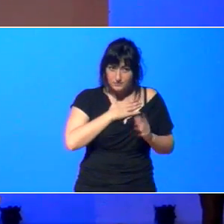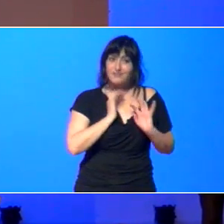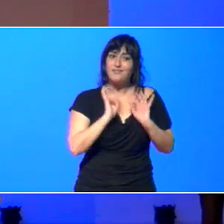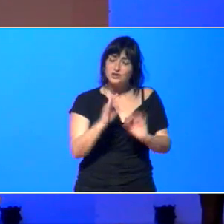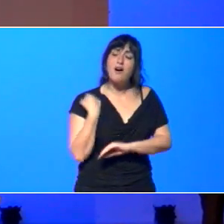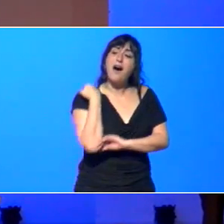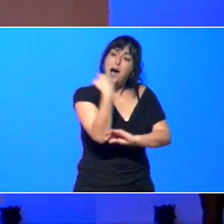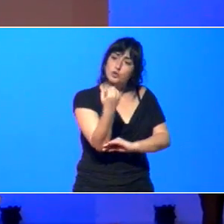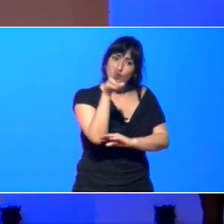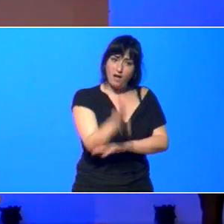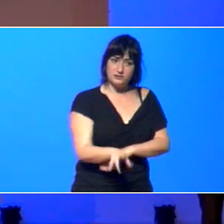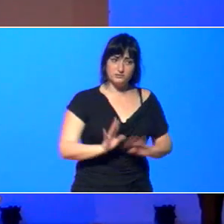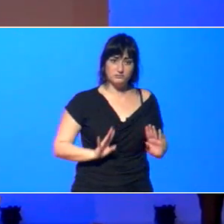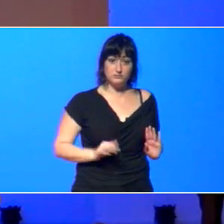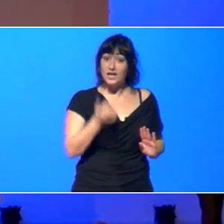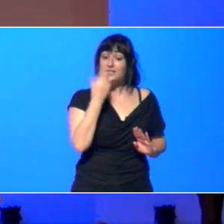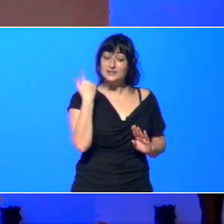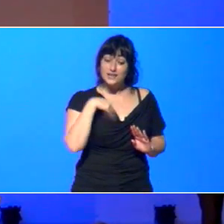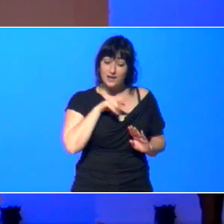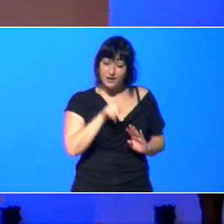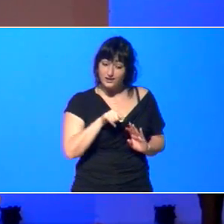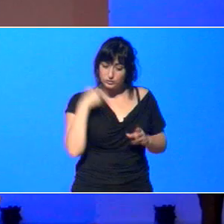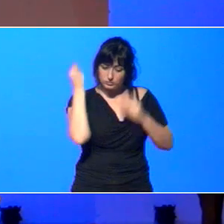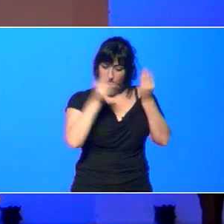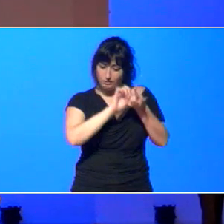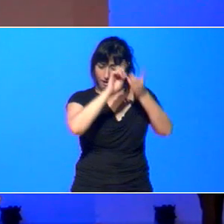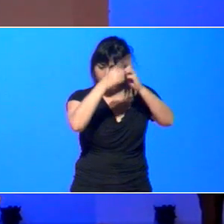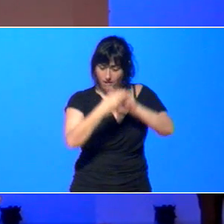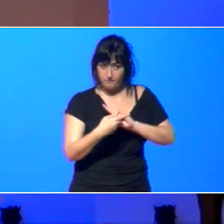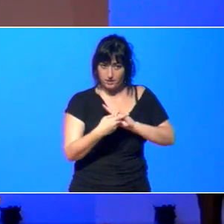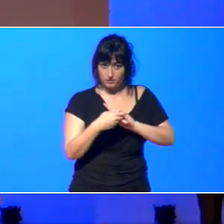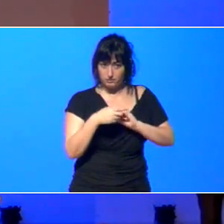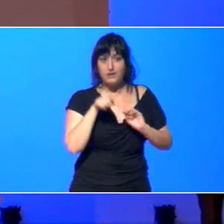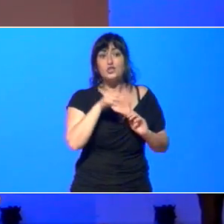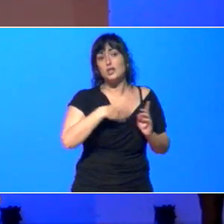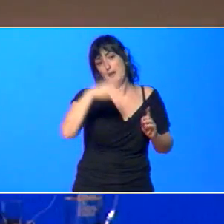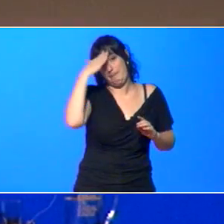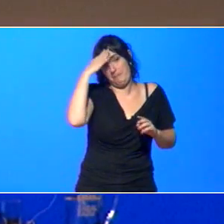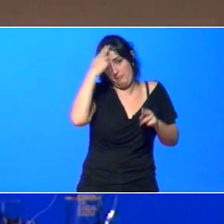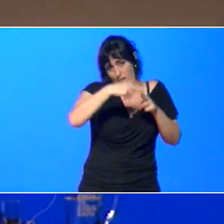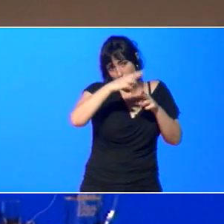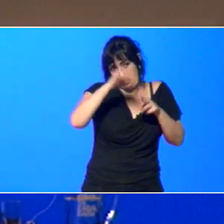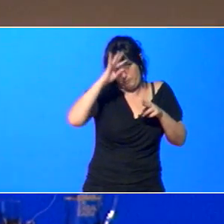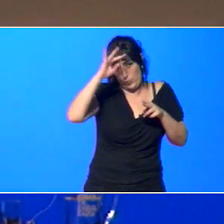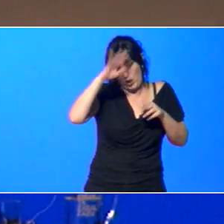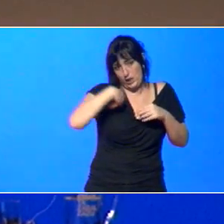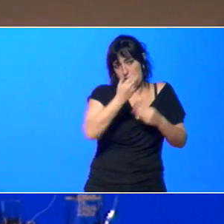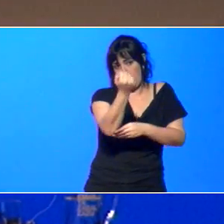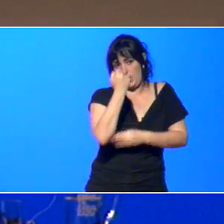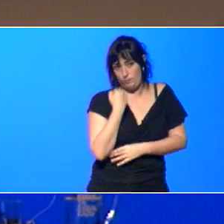Y cuando eso se ha repensado, esas son las principales políticas de apoyo. Luego, bienvenidas